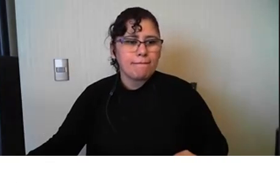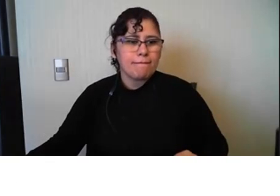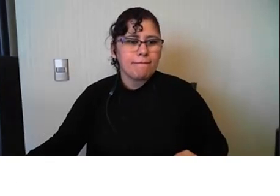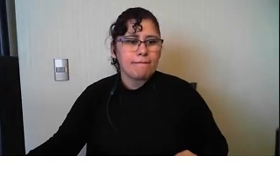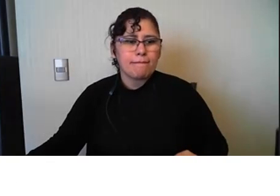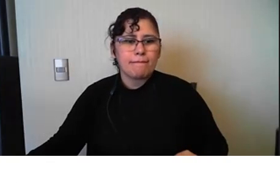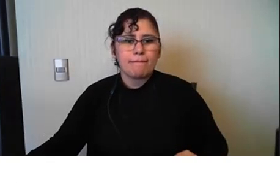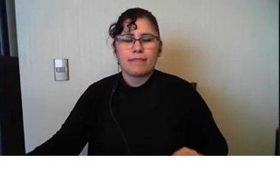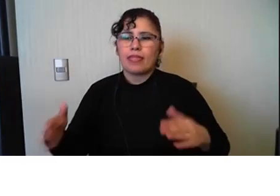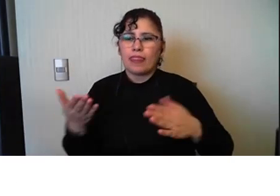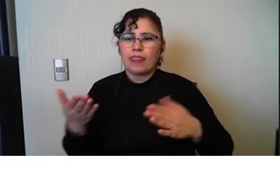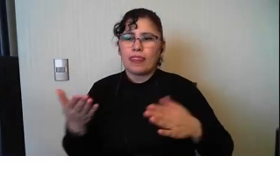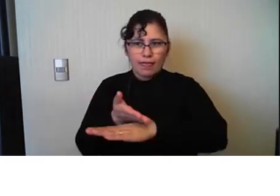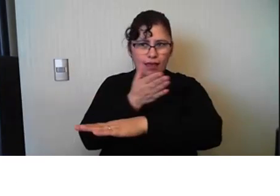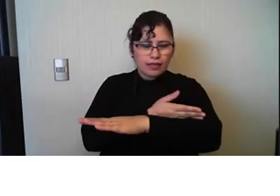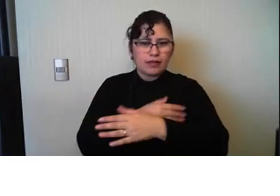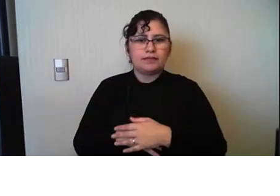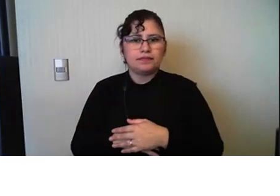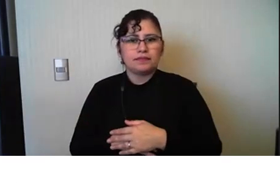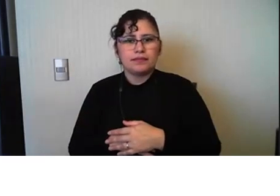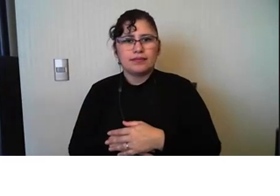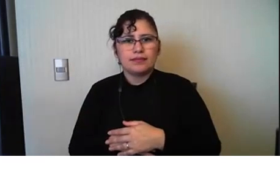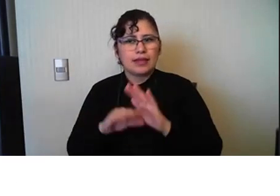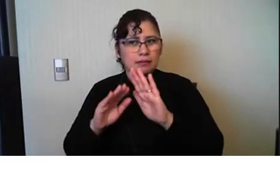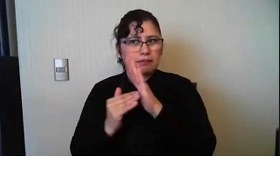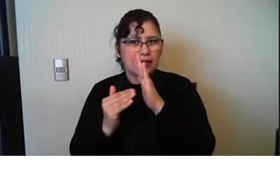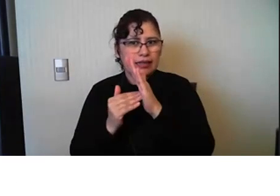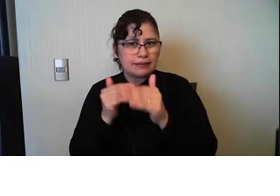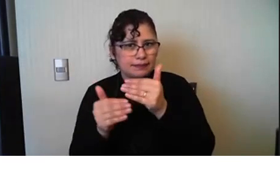Voy a adelantar algo, si me dan un segundo.